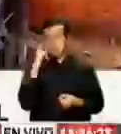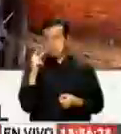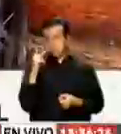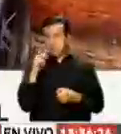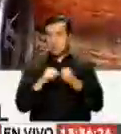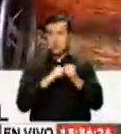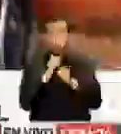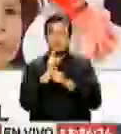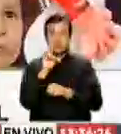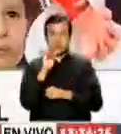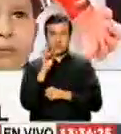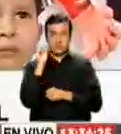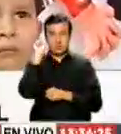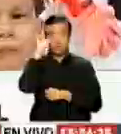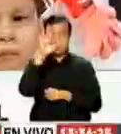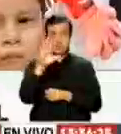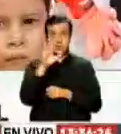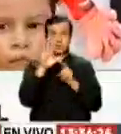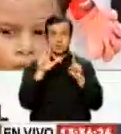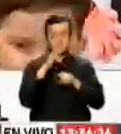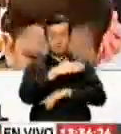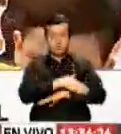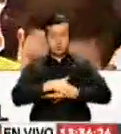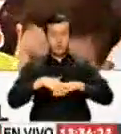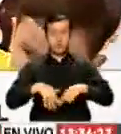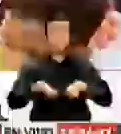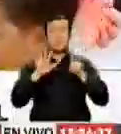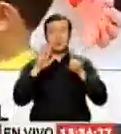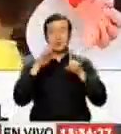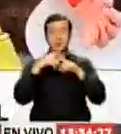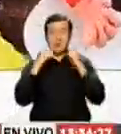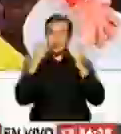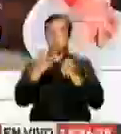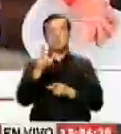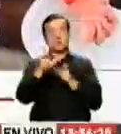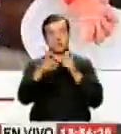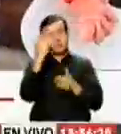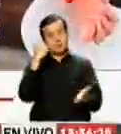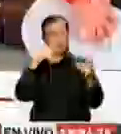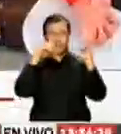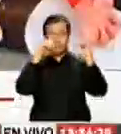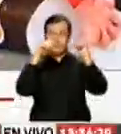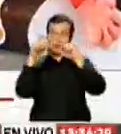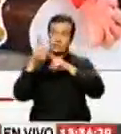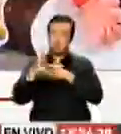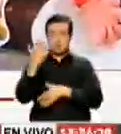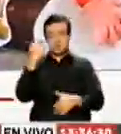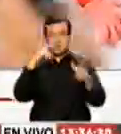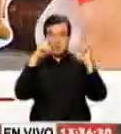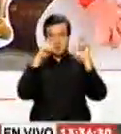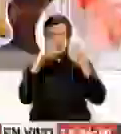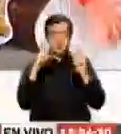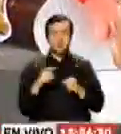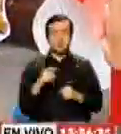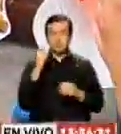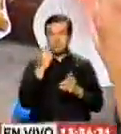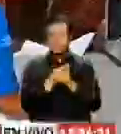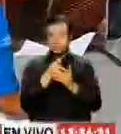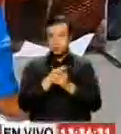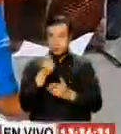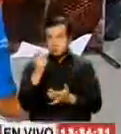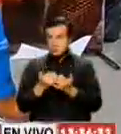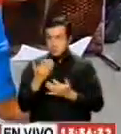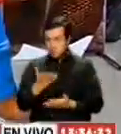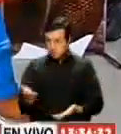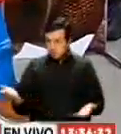este 2018. Y la 6 de marzo es el lugar ideal para que todos vengan a tomarse fotos con sus personajes favoritos. Si usted se comprara este monigote,